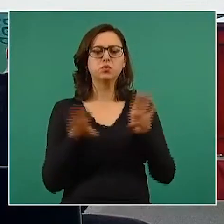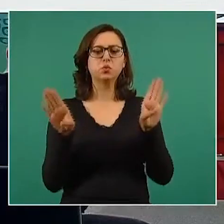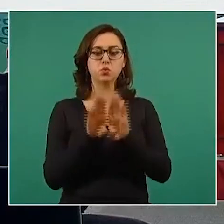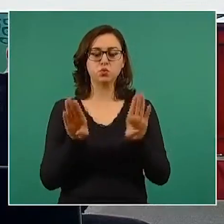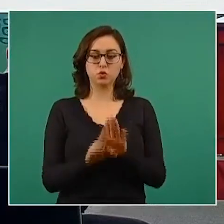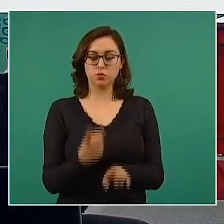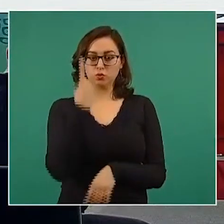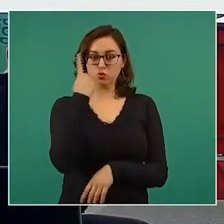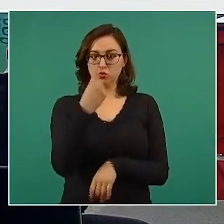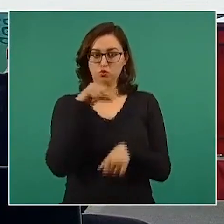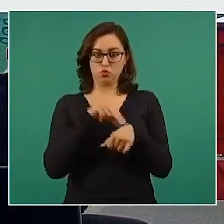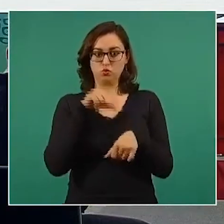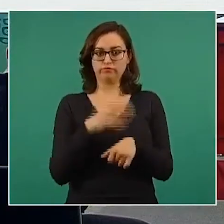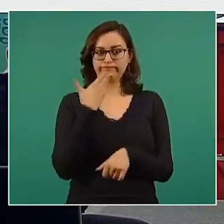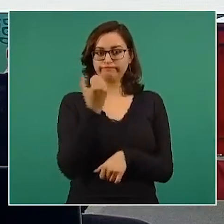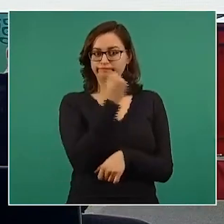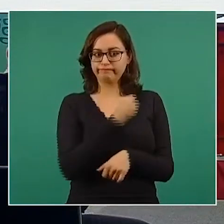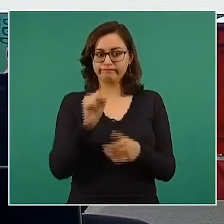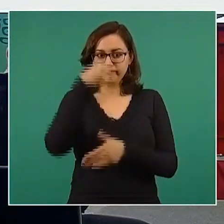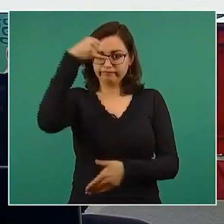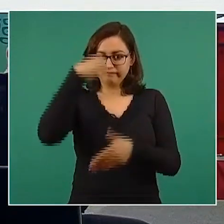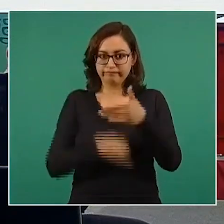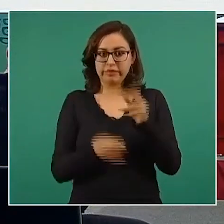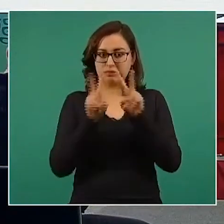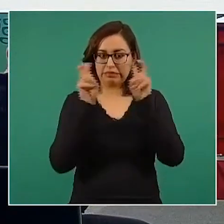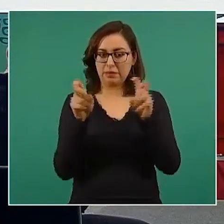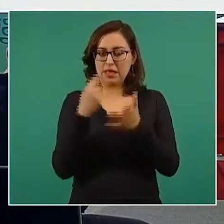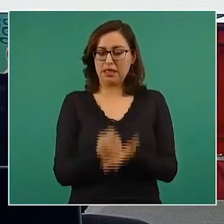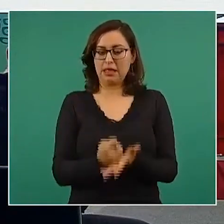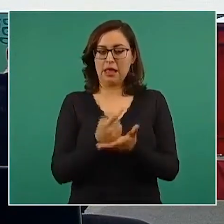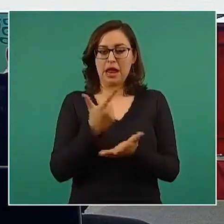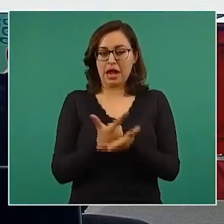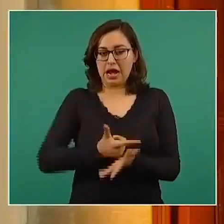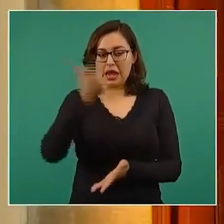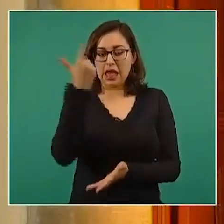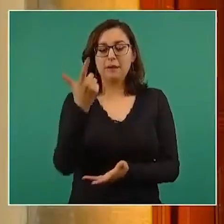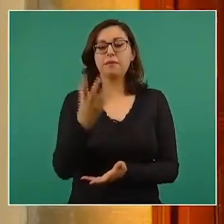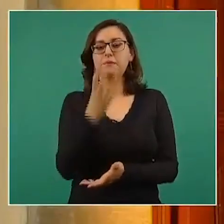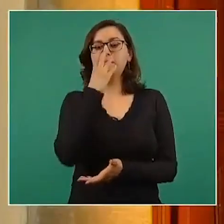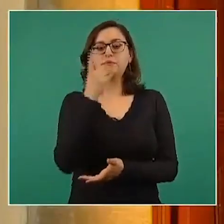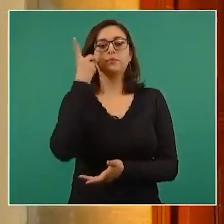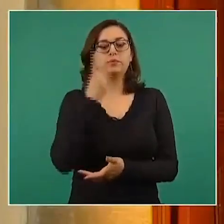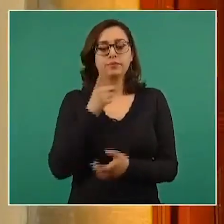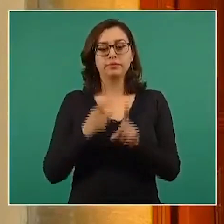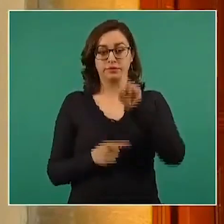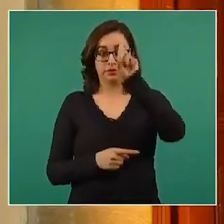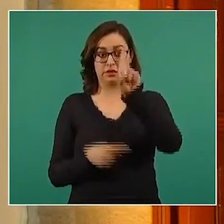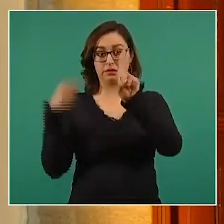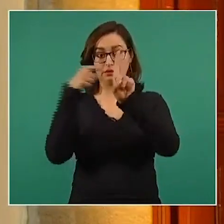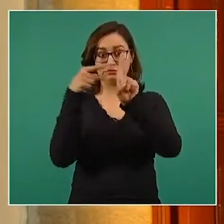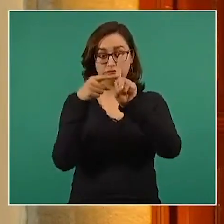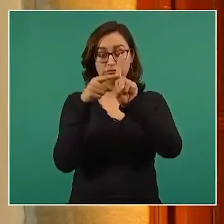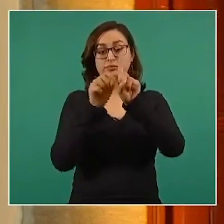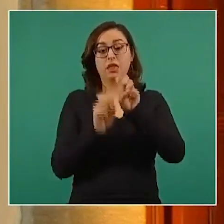por un médico especialista, un médico internista, un médico especialista en terapia intensiva, un anestesiólogo. Tienen tres recursos como apoyo que pueden